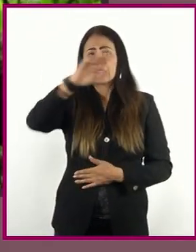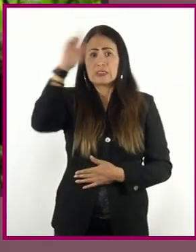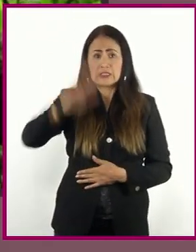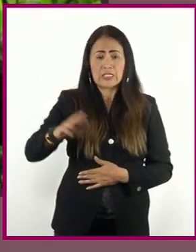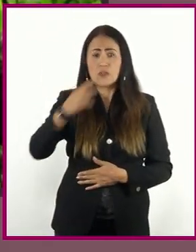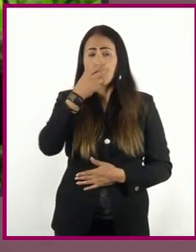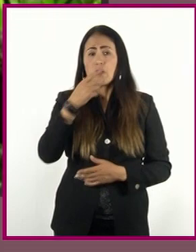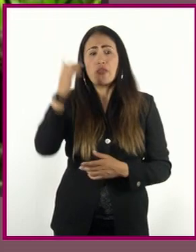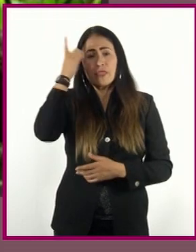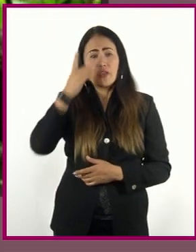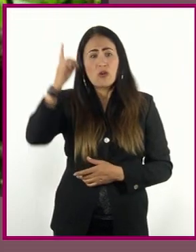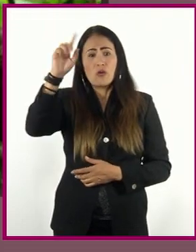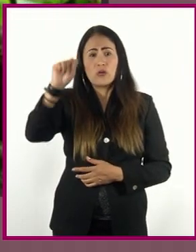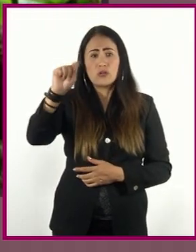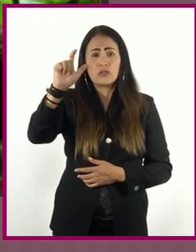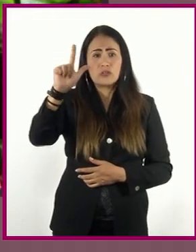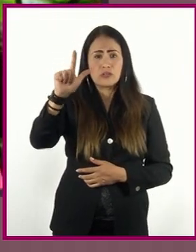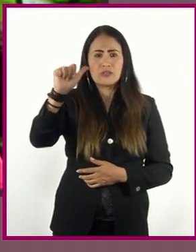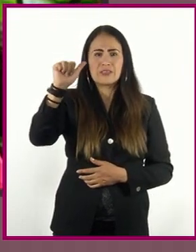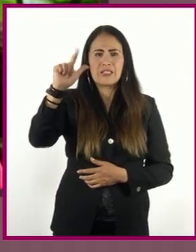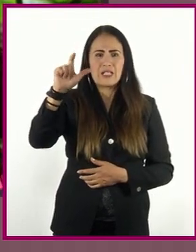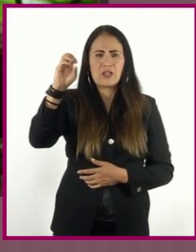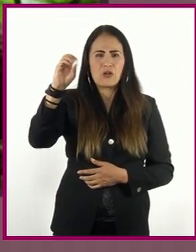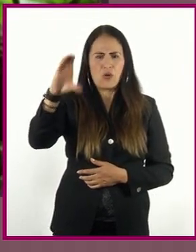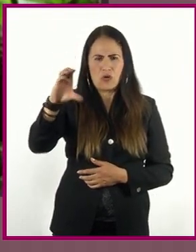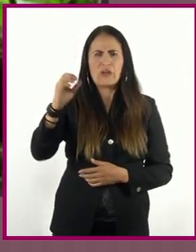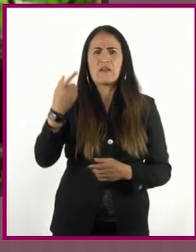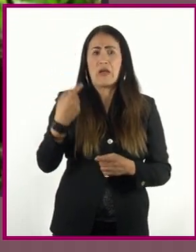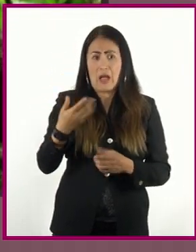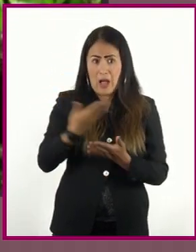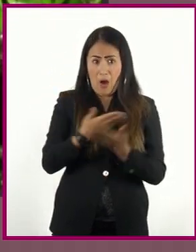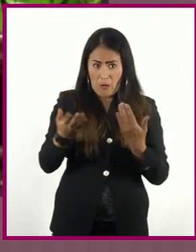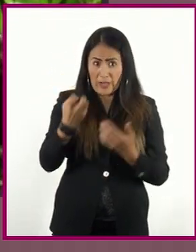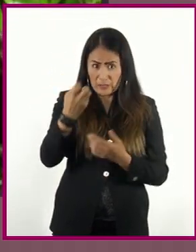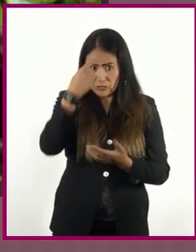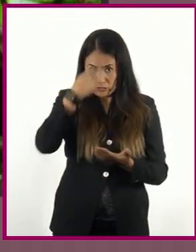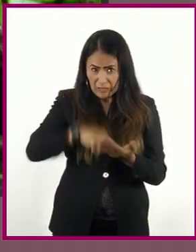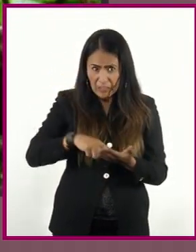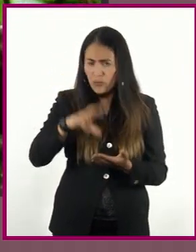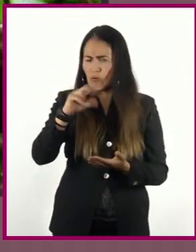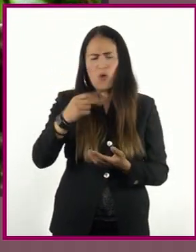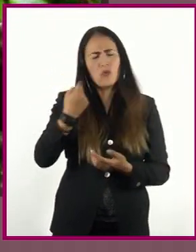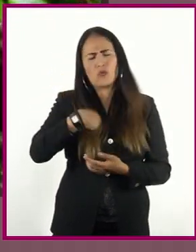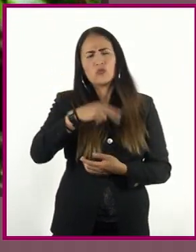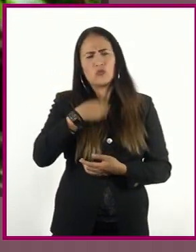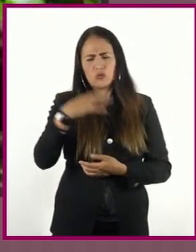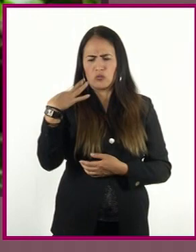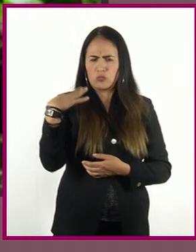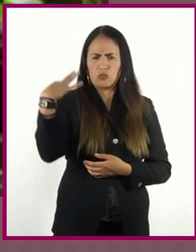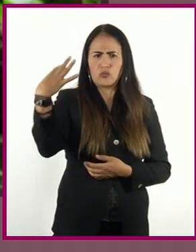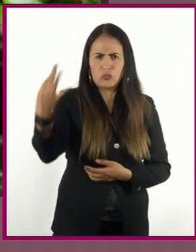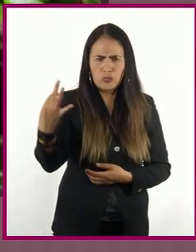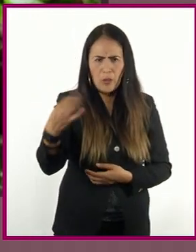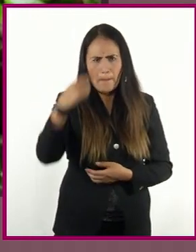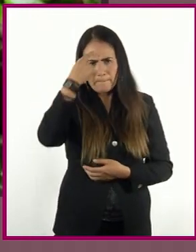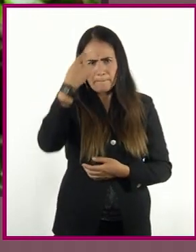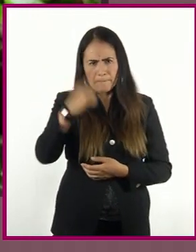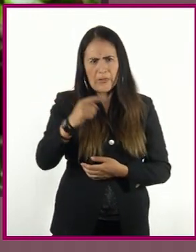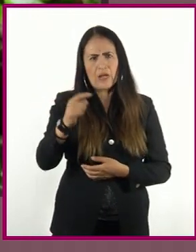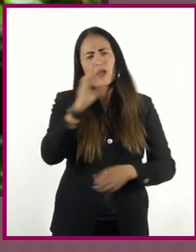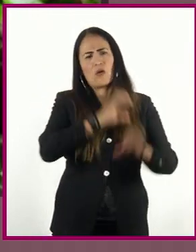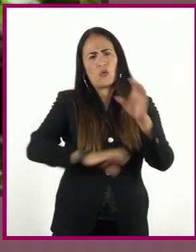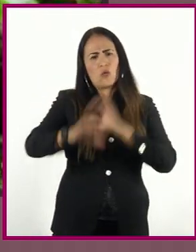Tlaloc. Ahora no, es por Dios y la naturaleza. Somos gentes elegidas para seguir ofrendando a